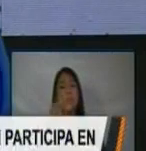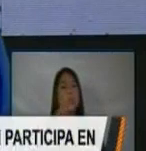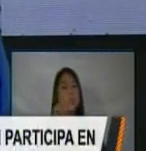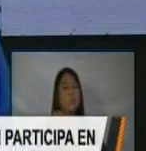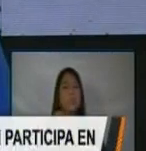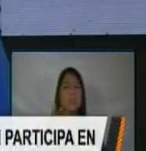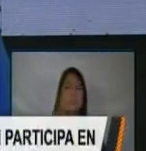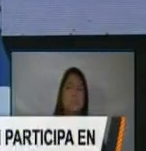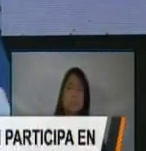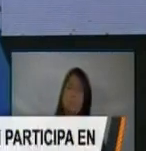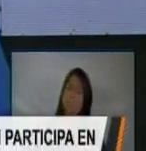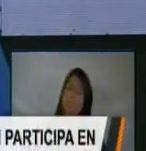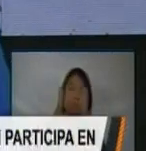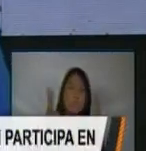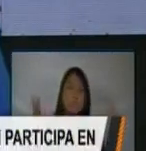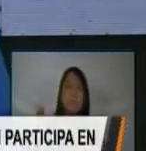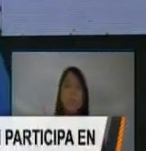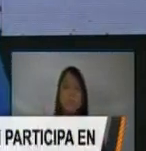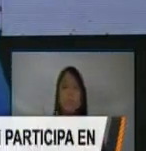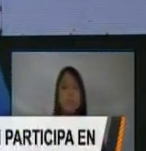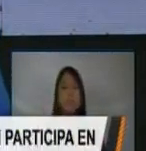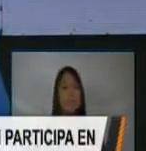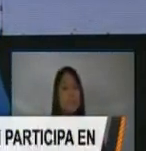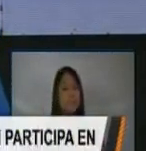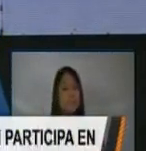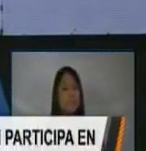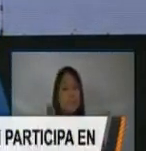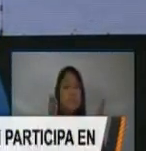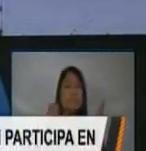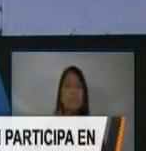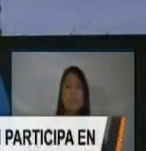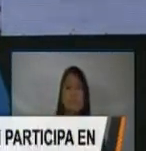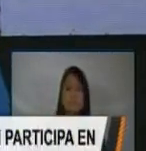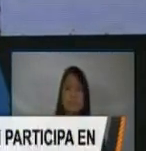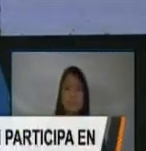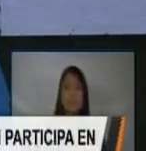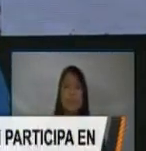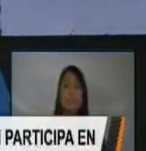más grandes en lograr la recuperación del país.